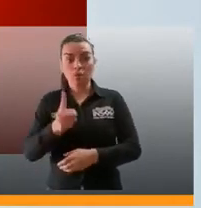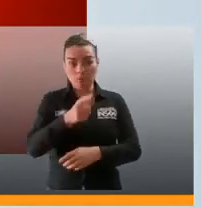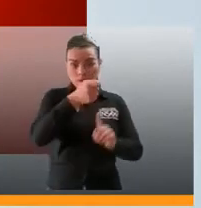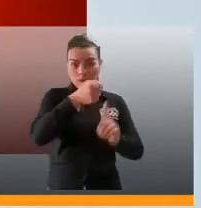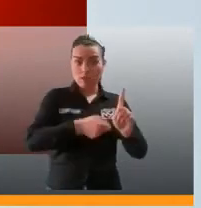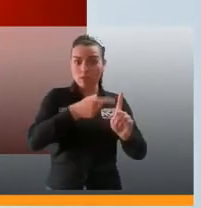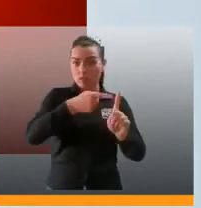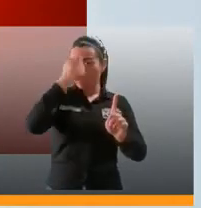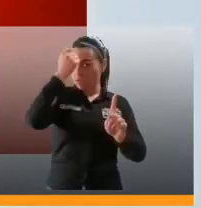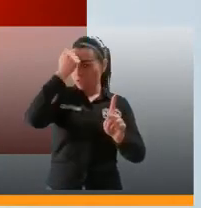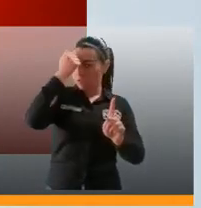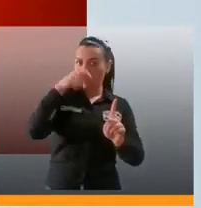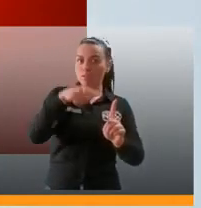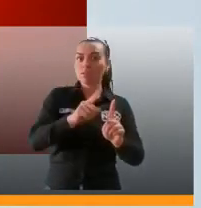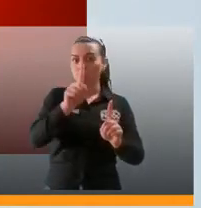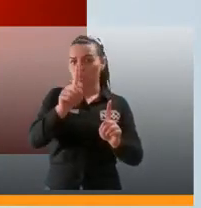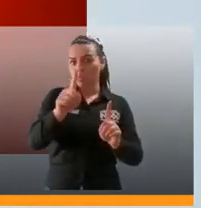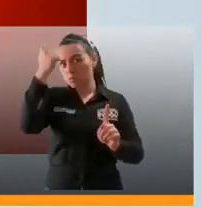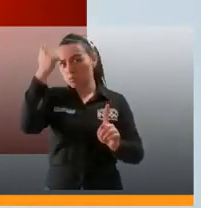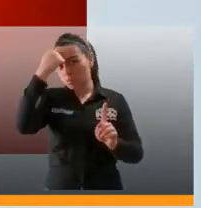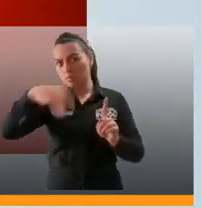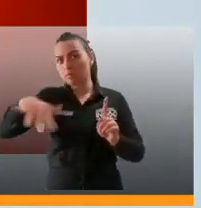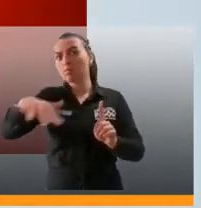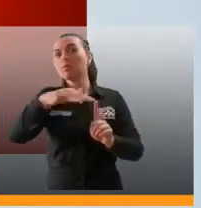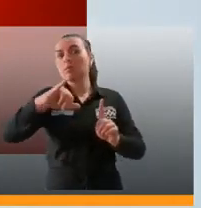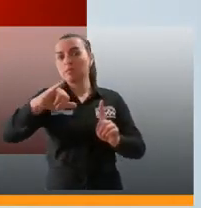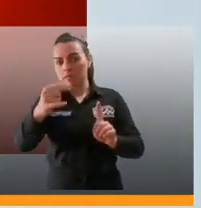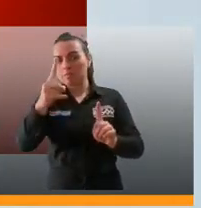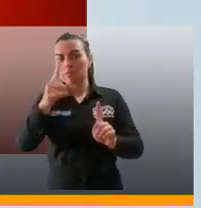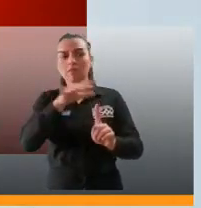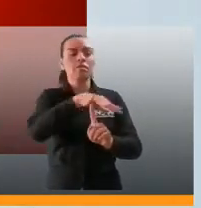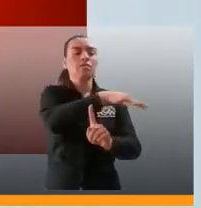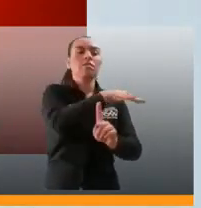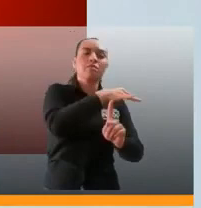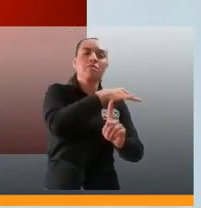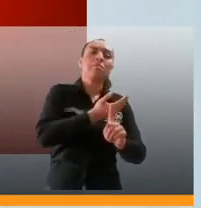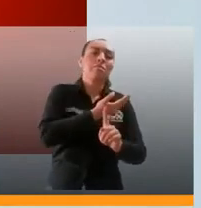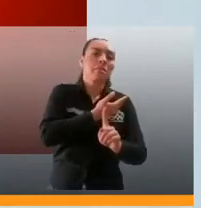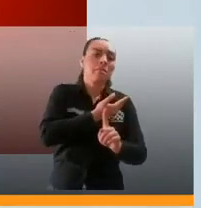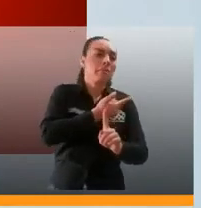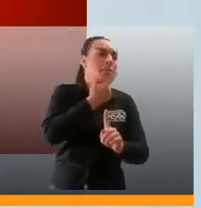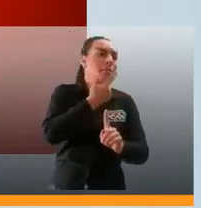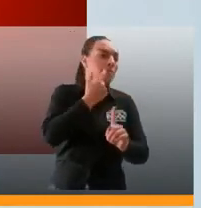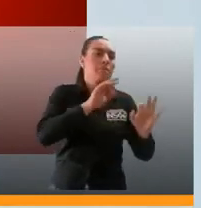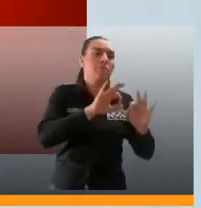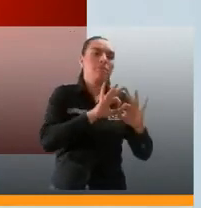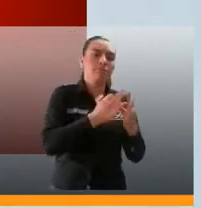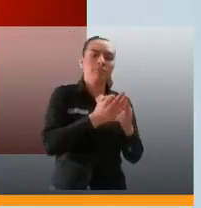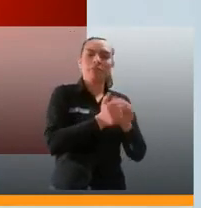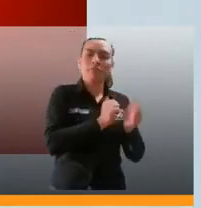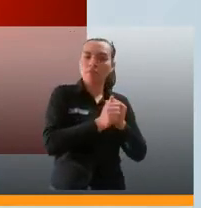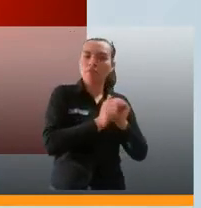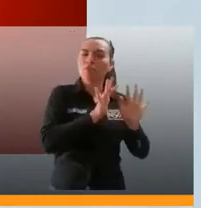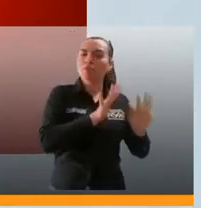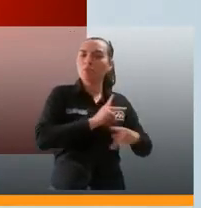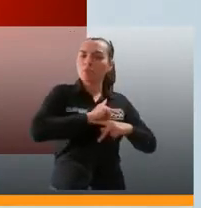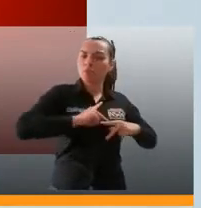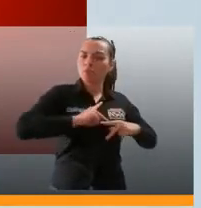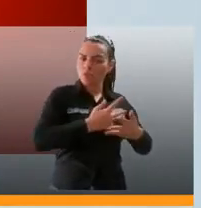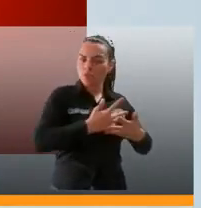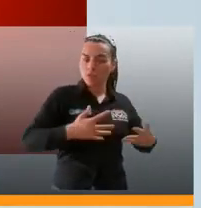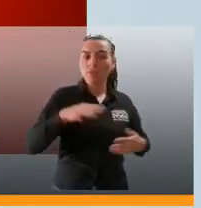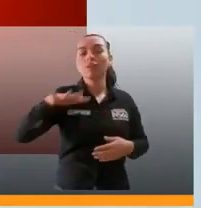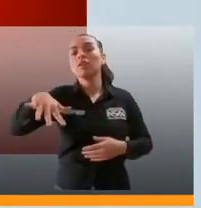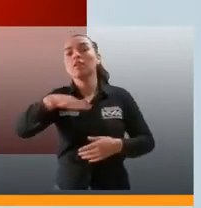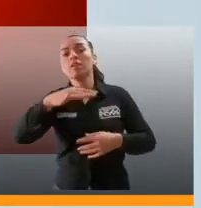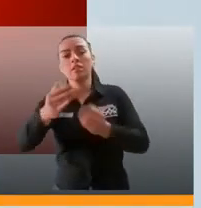de familia, también es hermano, es hijo, es compañero, es deportista. Y lo mismo está pasando con los estudiantes, que además